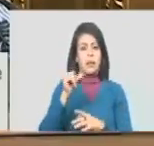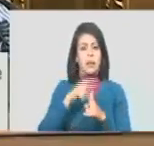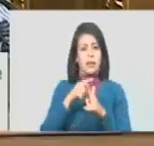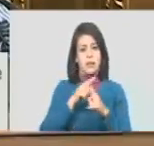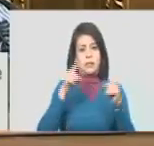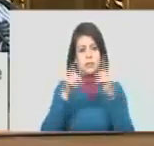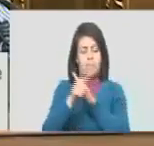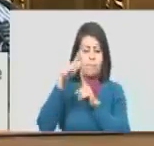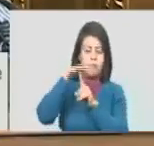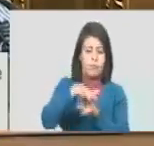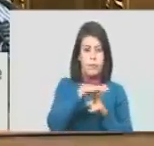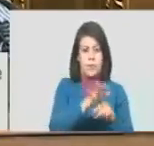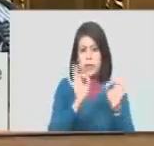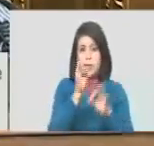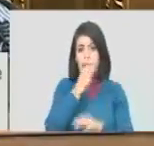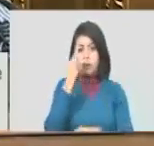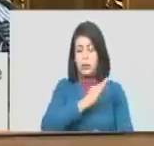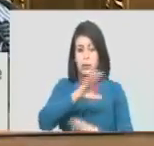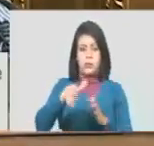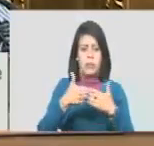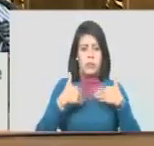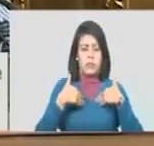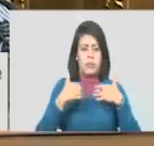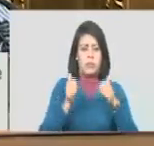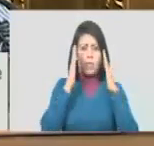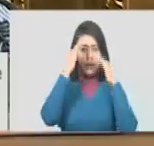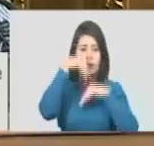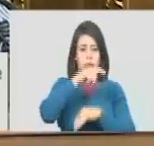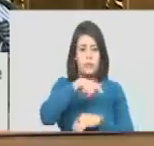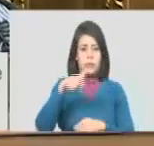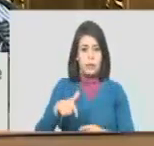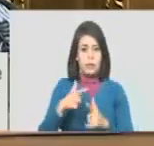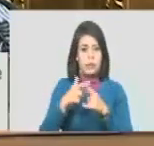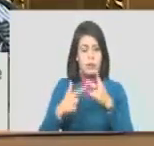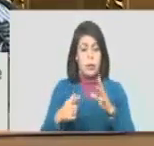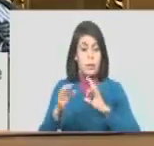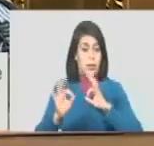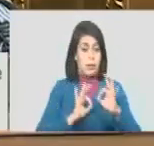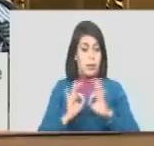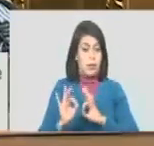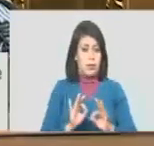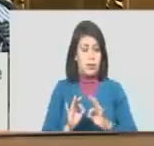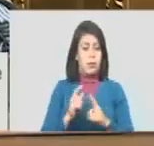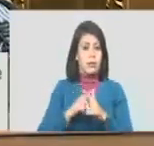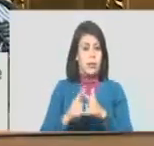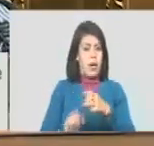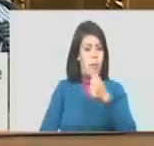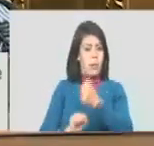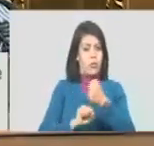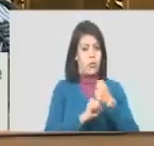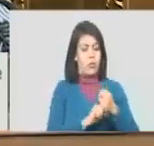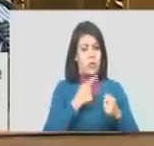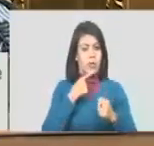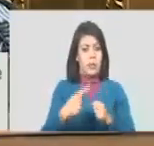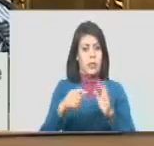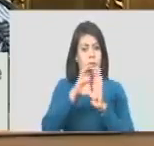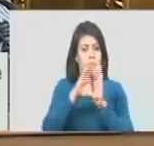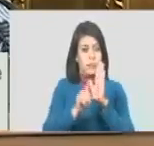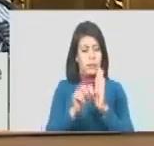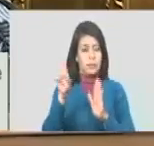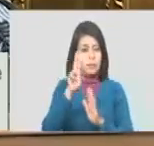sin discriminación, garantizando su salud y la atención frente a las contingencias con base a lo establecido en la Constitución